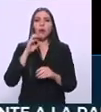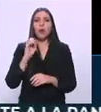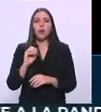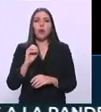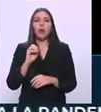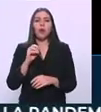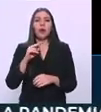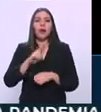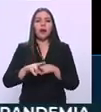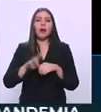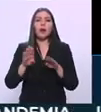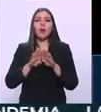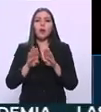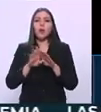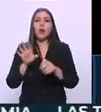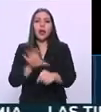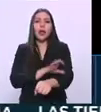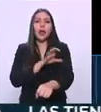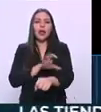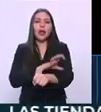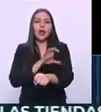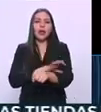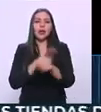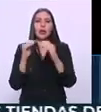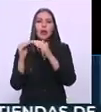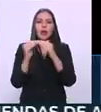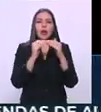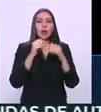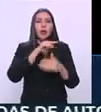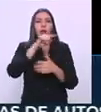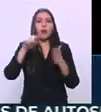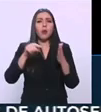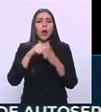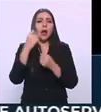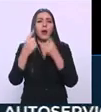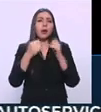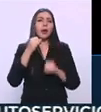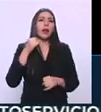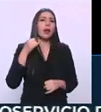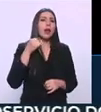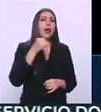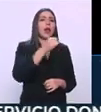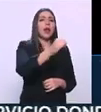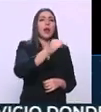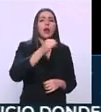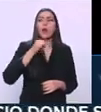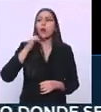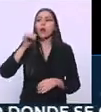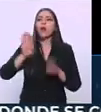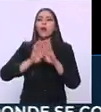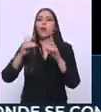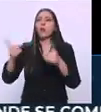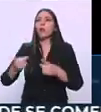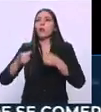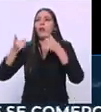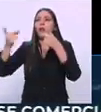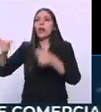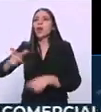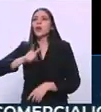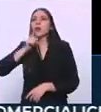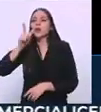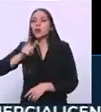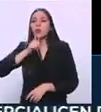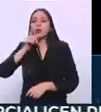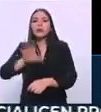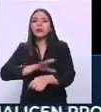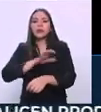llevar ecotecnologías a zonas muy lejanas que a la vez que sean pues